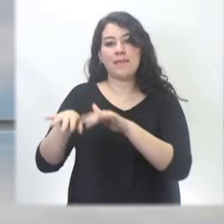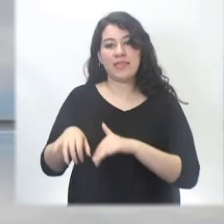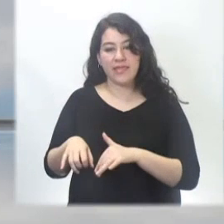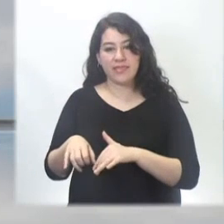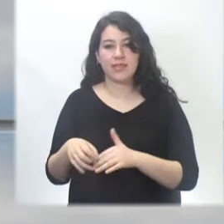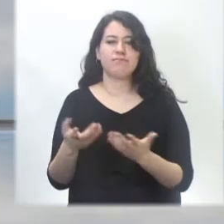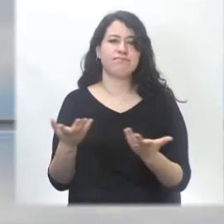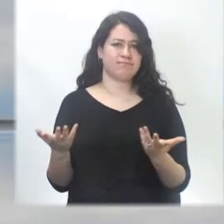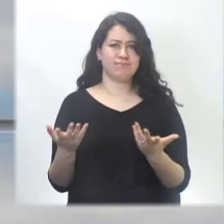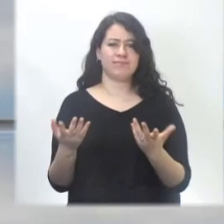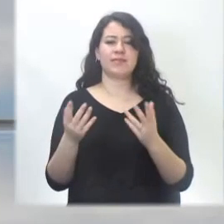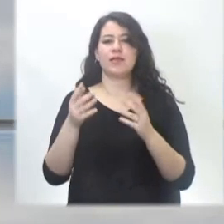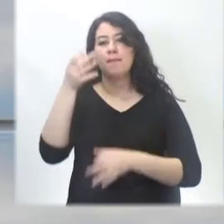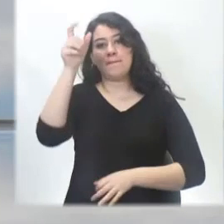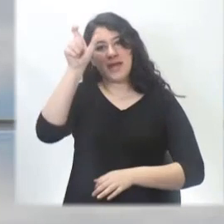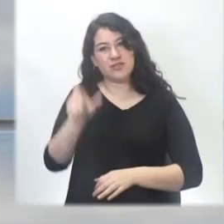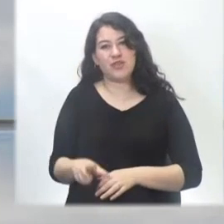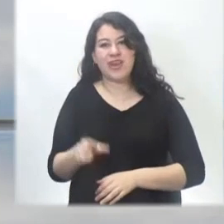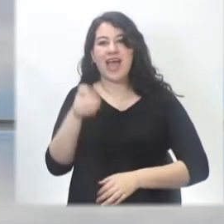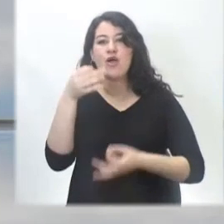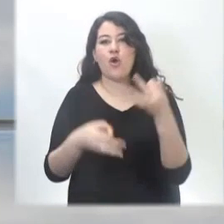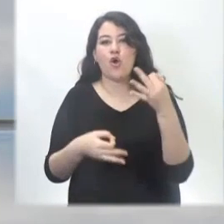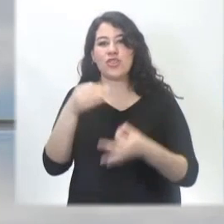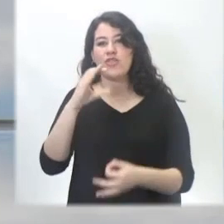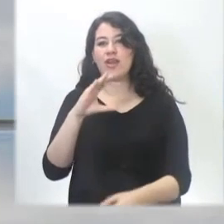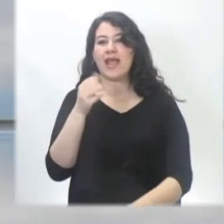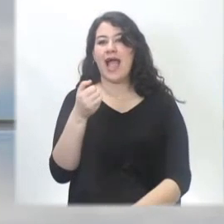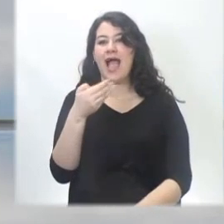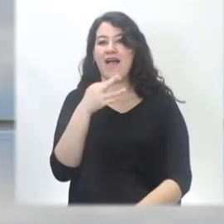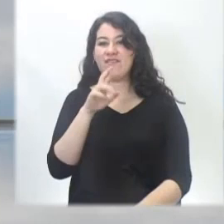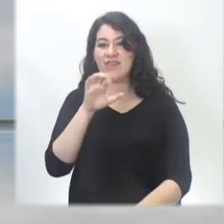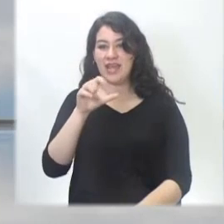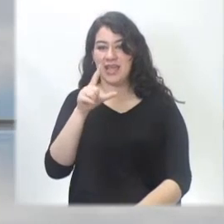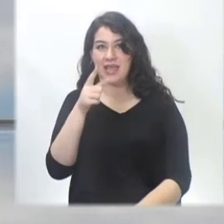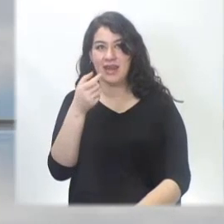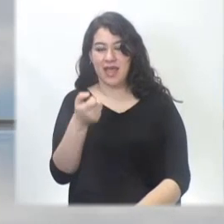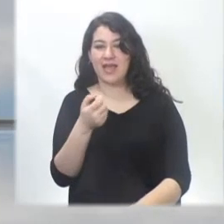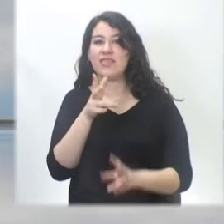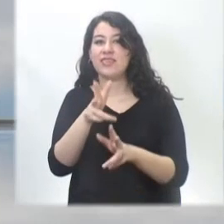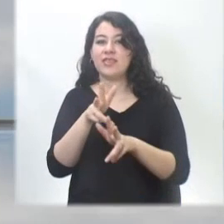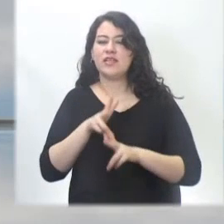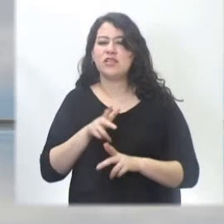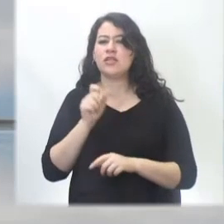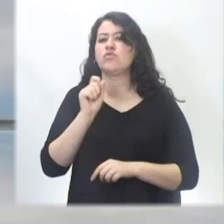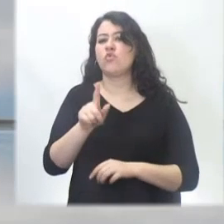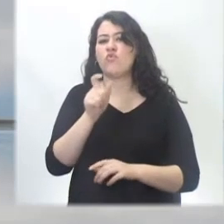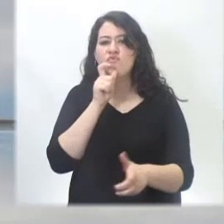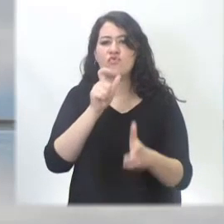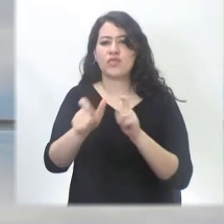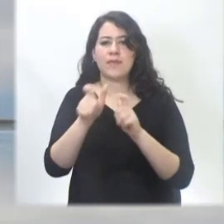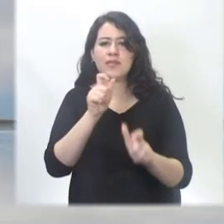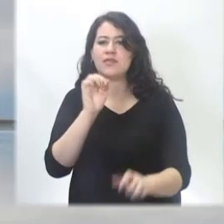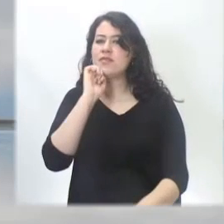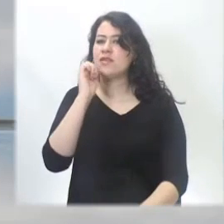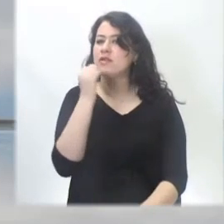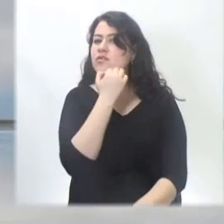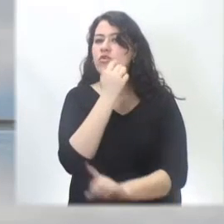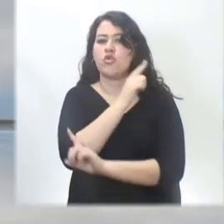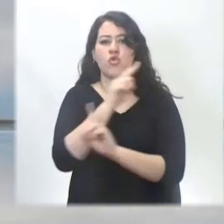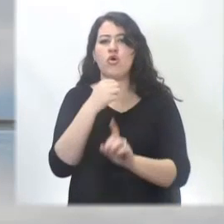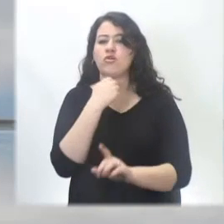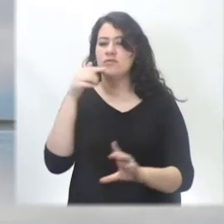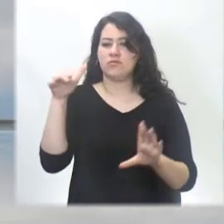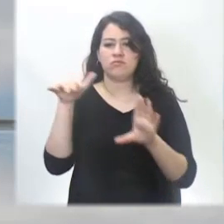Y mire lo que dice el contador Cabrera, uno de los integrantes del Tribunal de Cuentas, dice: la fundamentación de ser secreta no aplica para esta